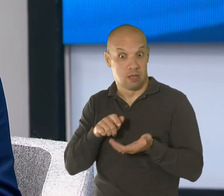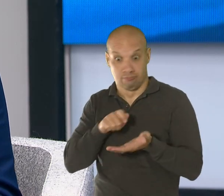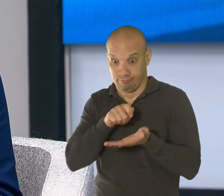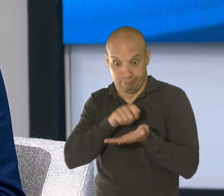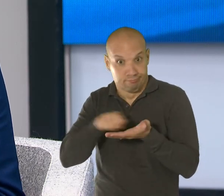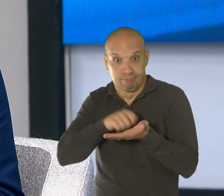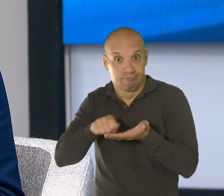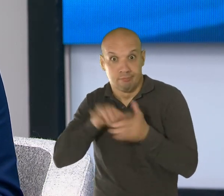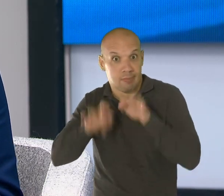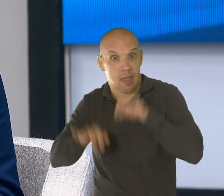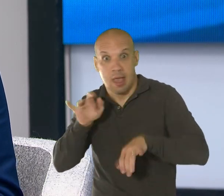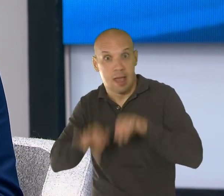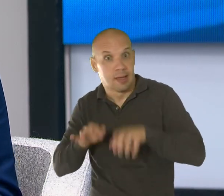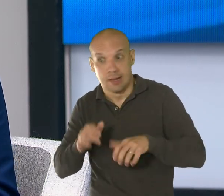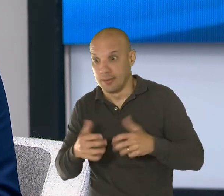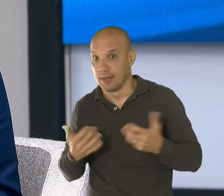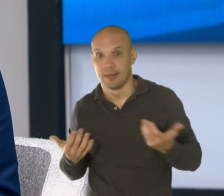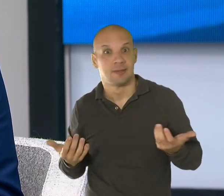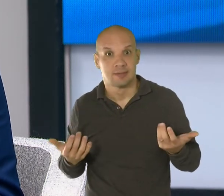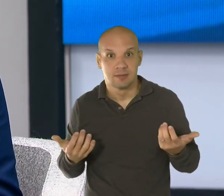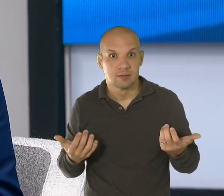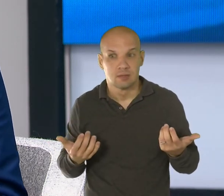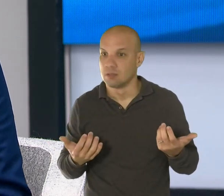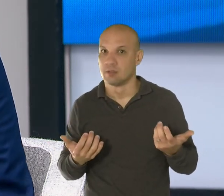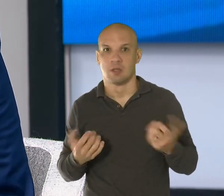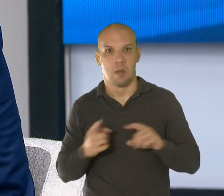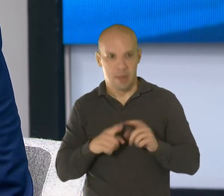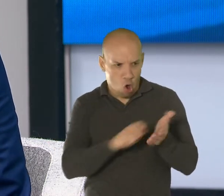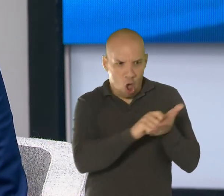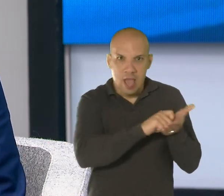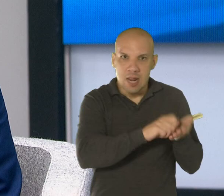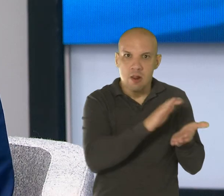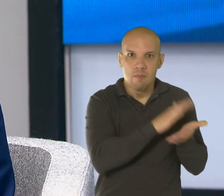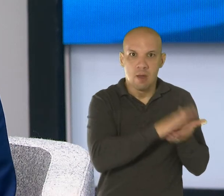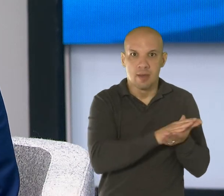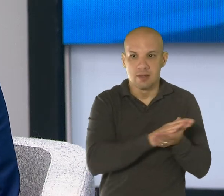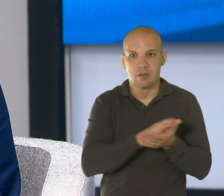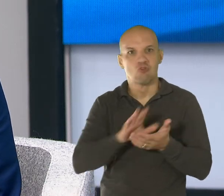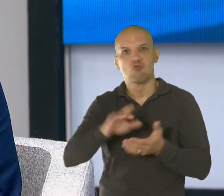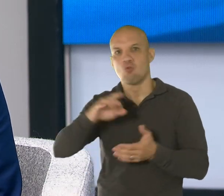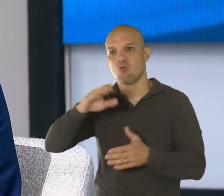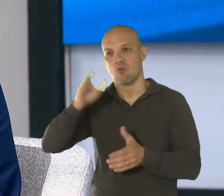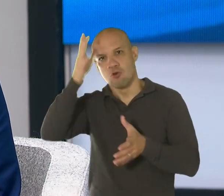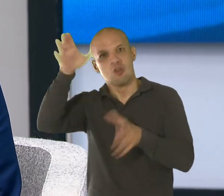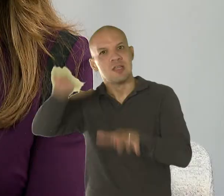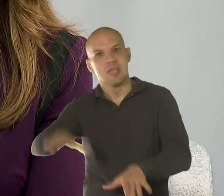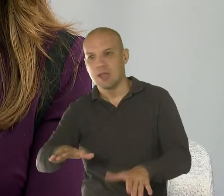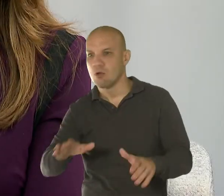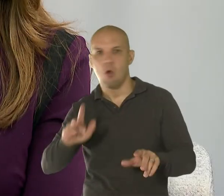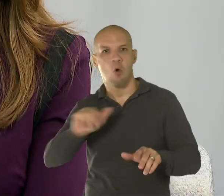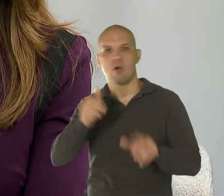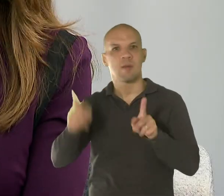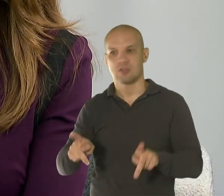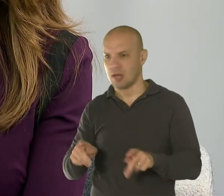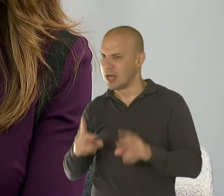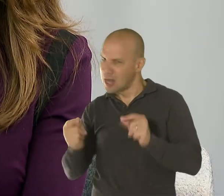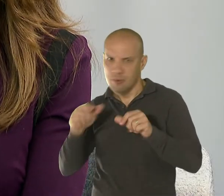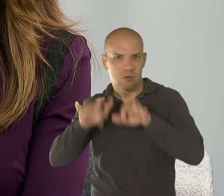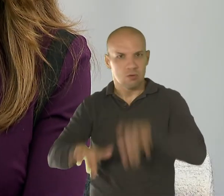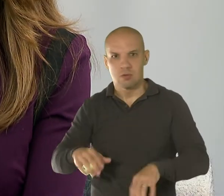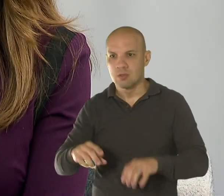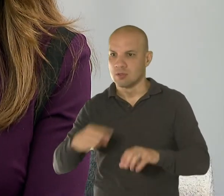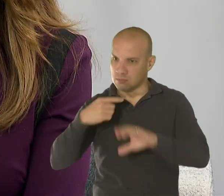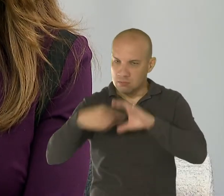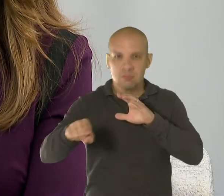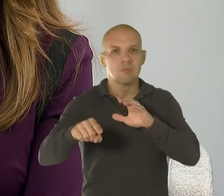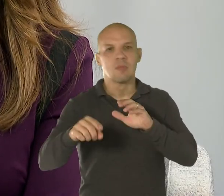ya, escriba el correo electrónico y cuando llegue su nieto que nos envíe ese correo para nosotros poder responder sus preguntas. Muchísimas gracias. Ahí hay un equipo de